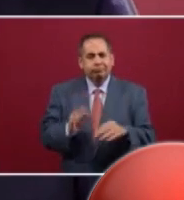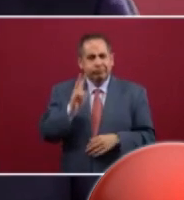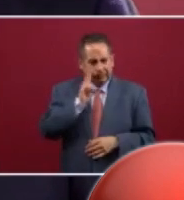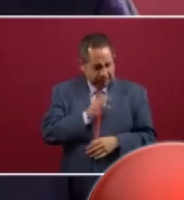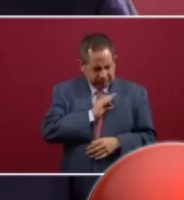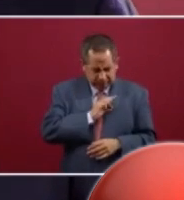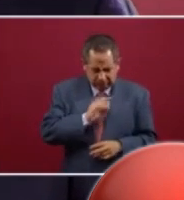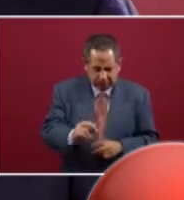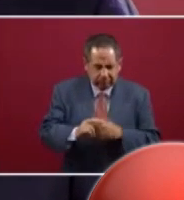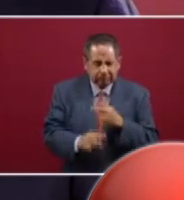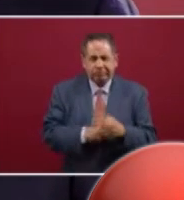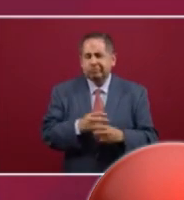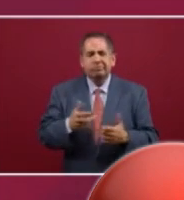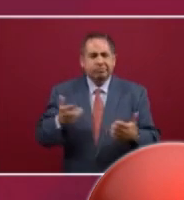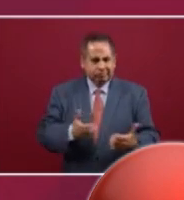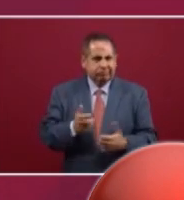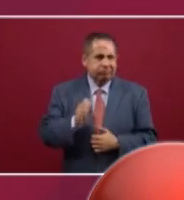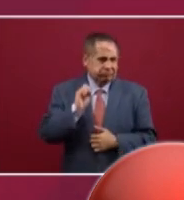posible